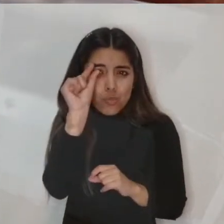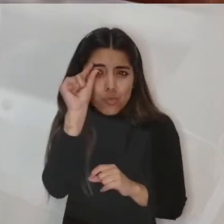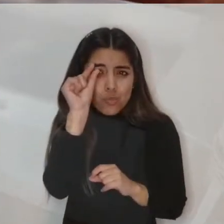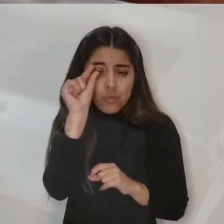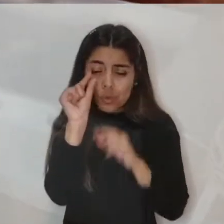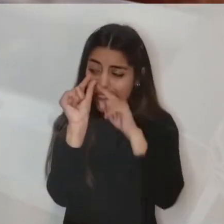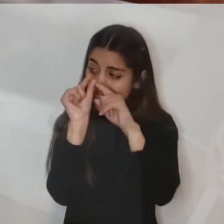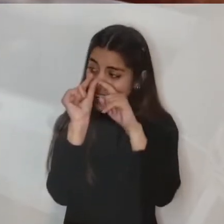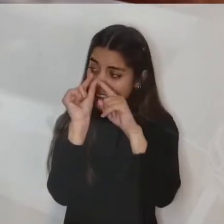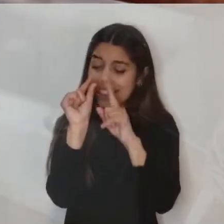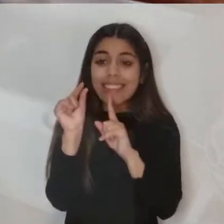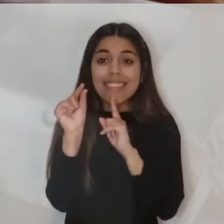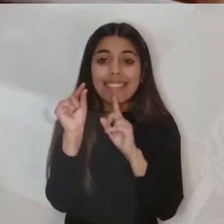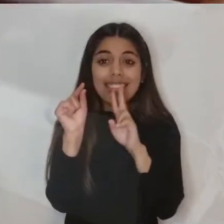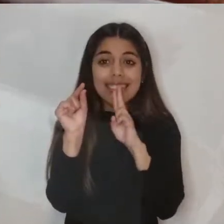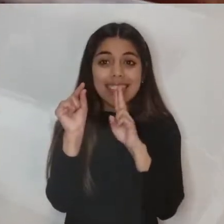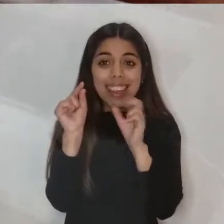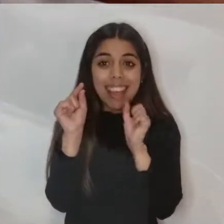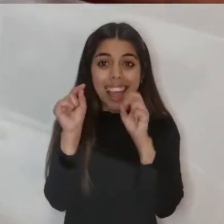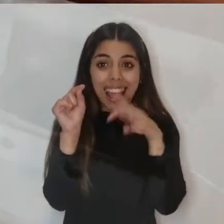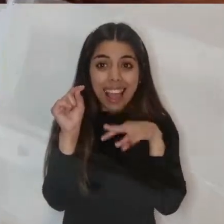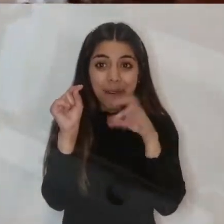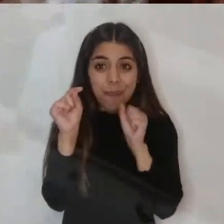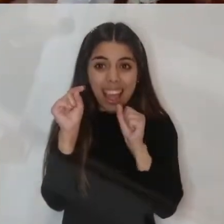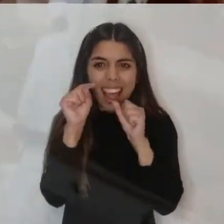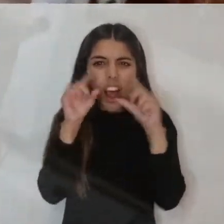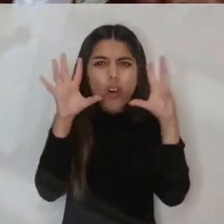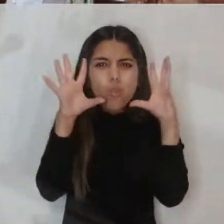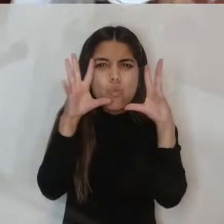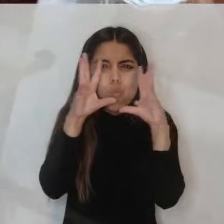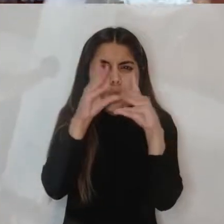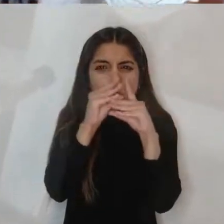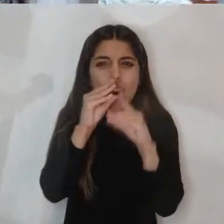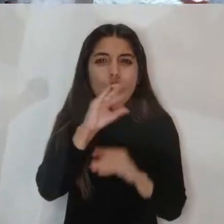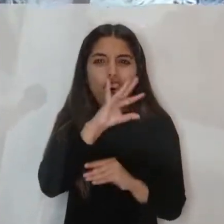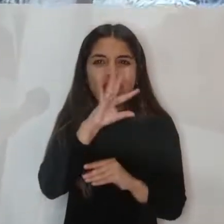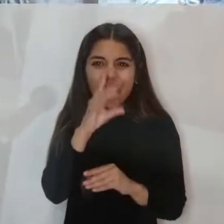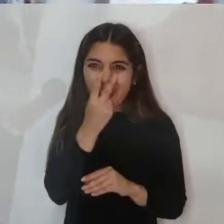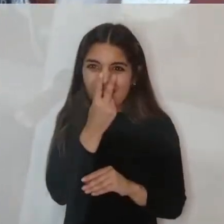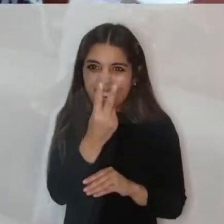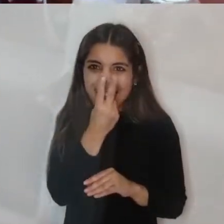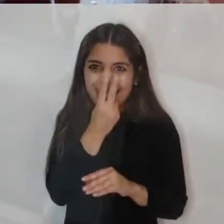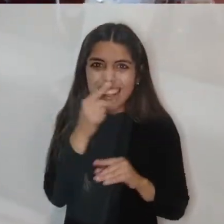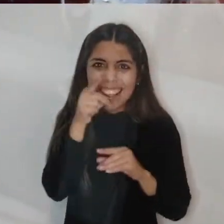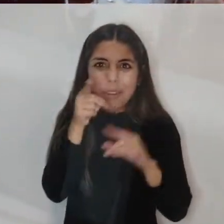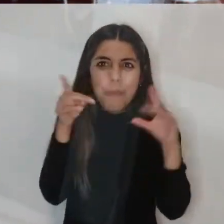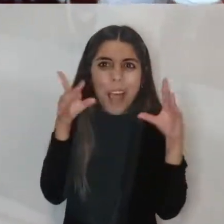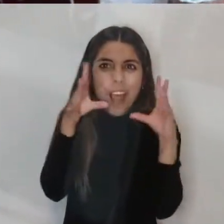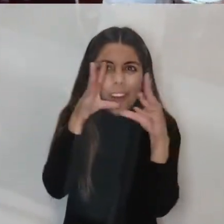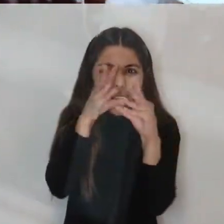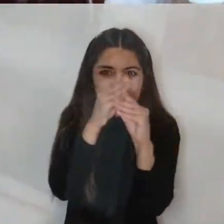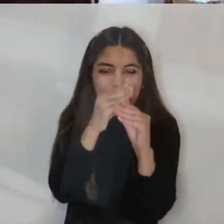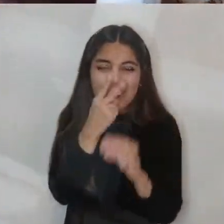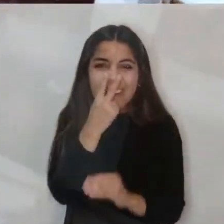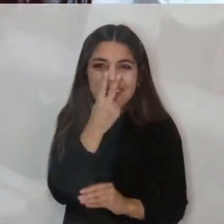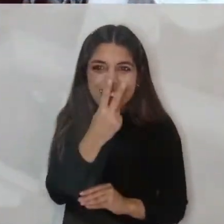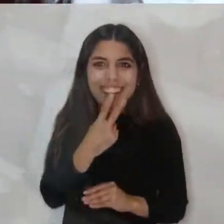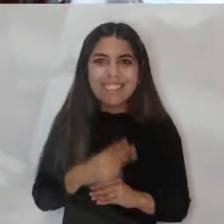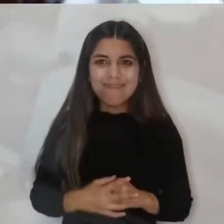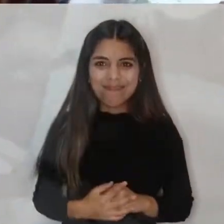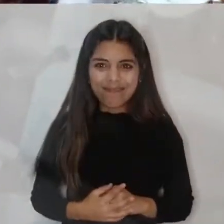es que esta la trama igual es más oscura, ¿eh? Claro. Se fija. Para que quede, sí, para que